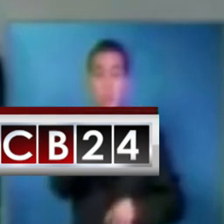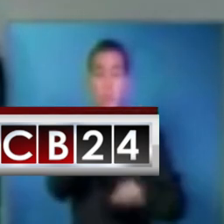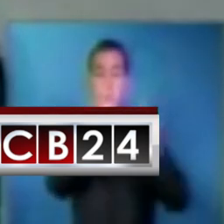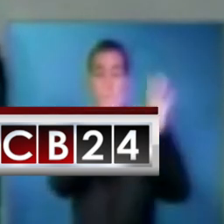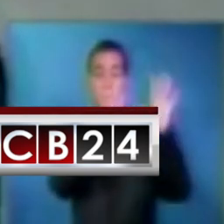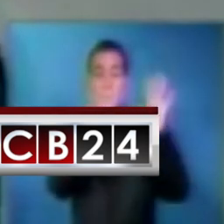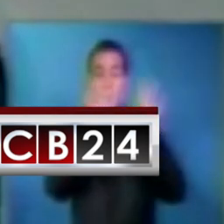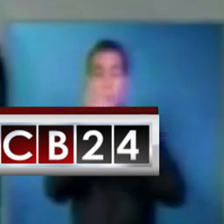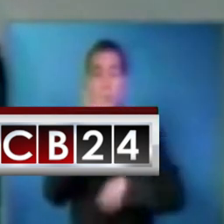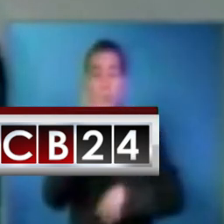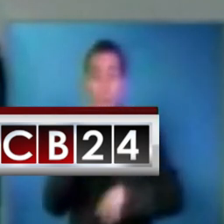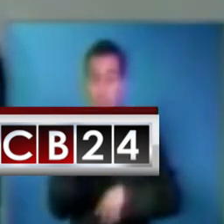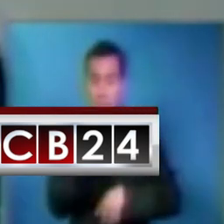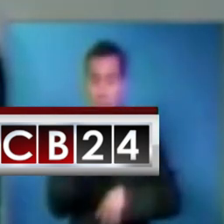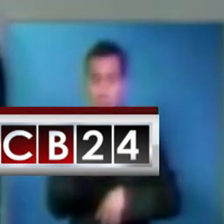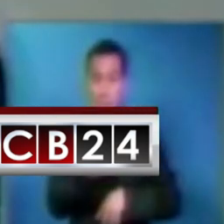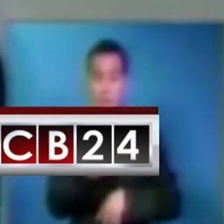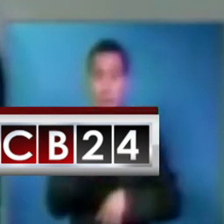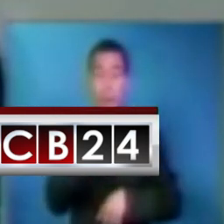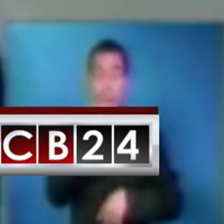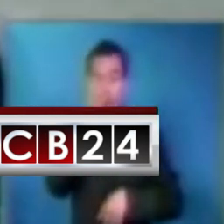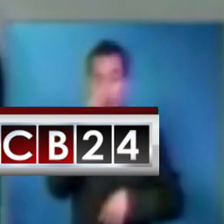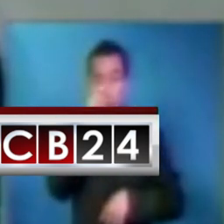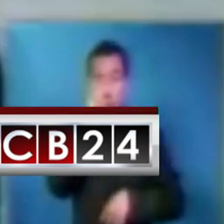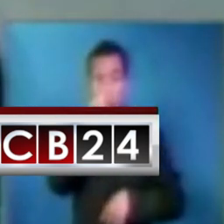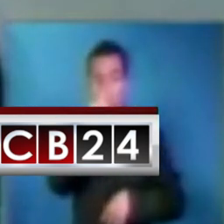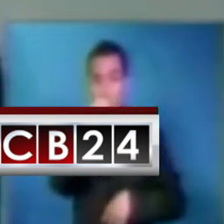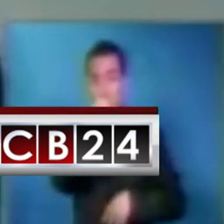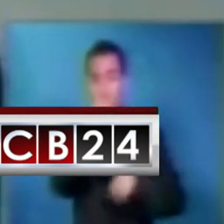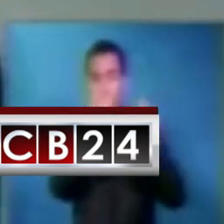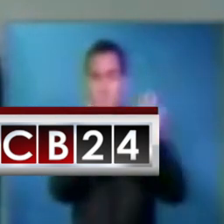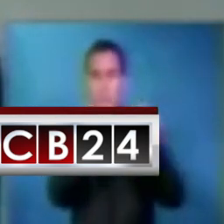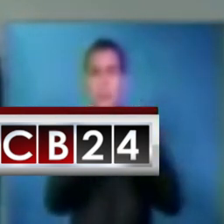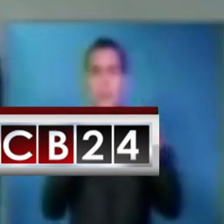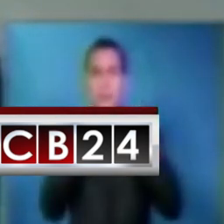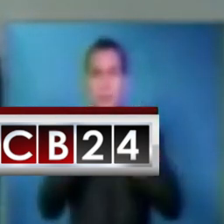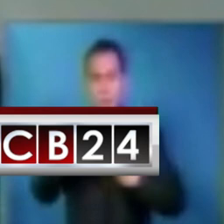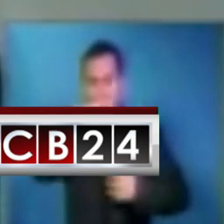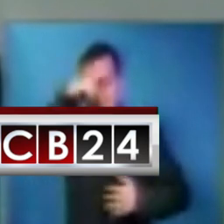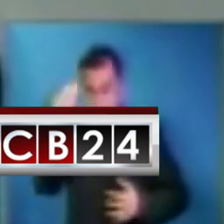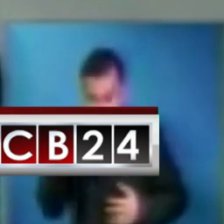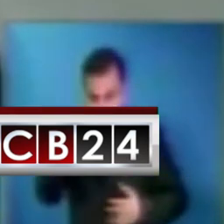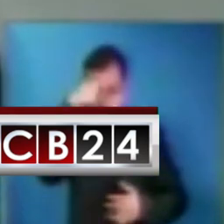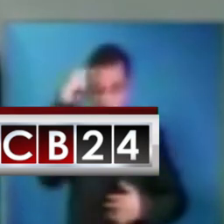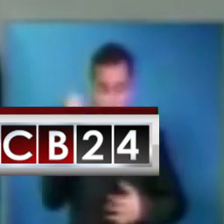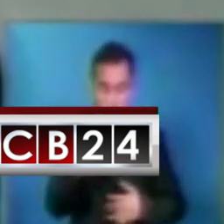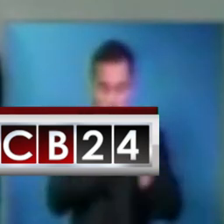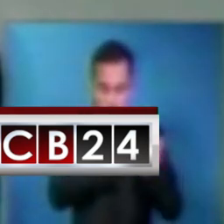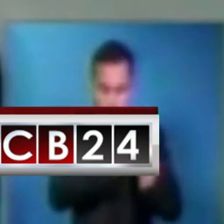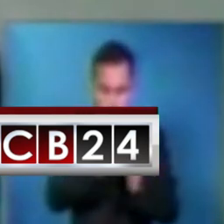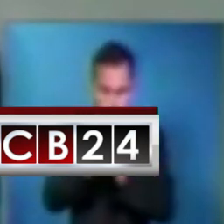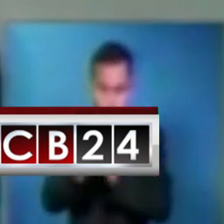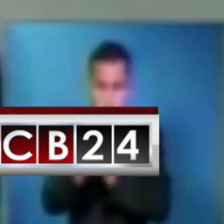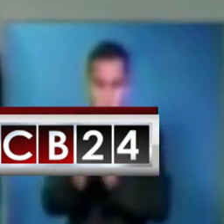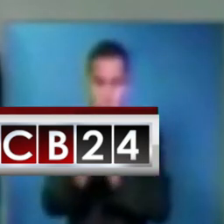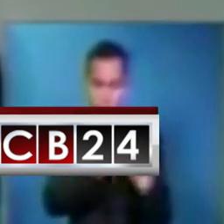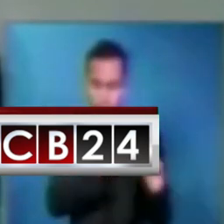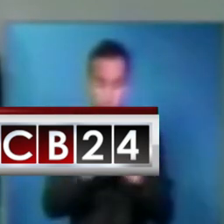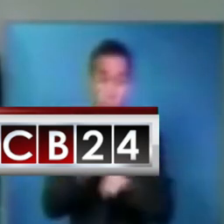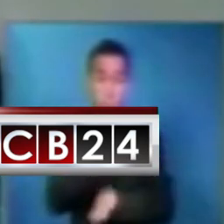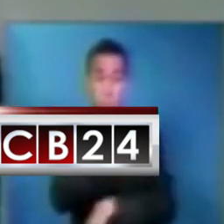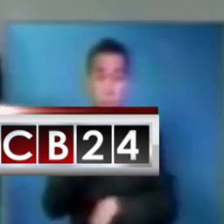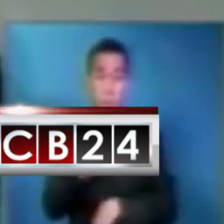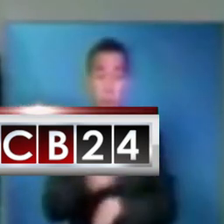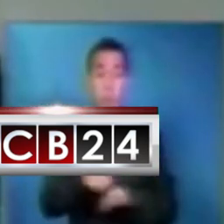próximo 3 de febrero de 2019 con la organización y ejecución de las sextas elecciones presidenciales